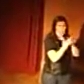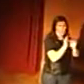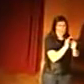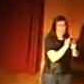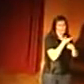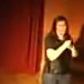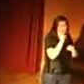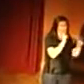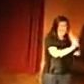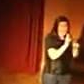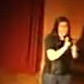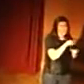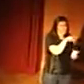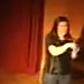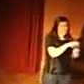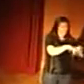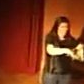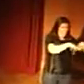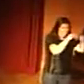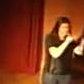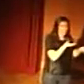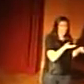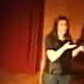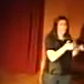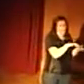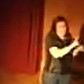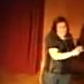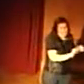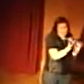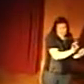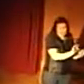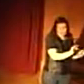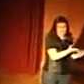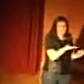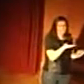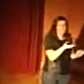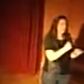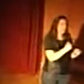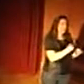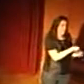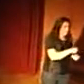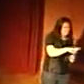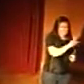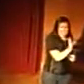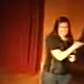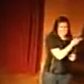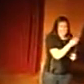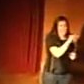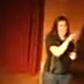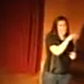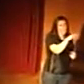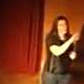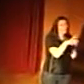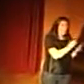vistas panorámicas de ciudades monumentales La veduta Italiana obviamente la pintura veneciana con canaleto con guardia etcétera y todo eso